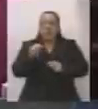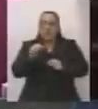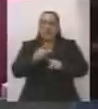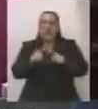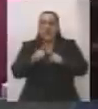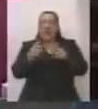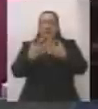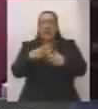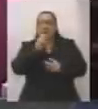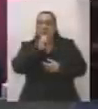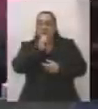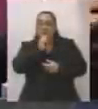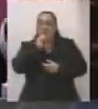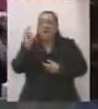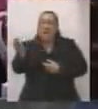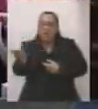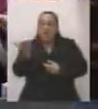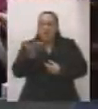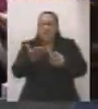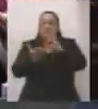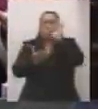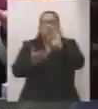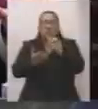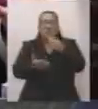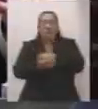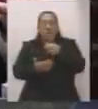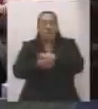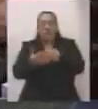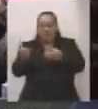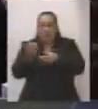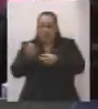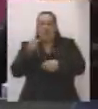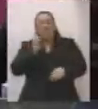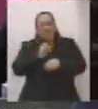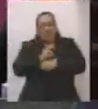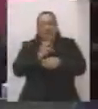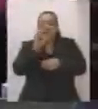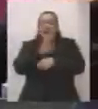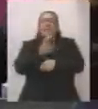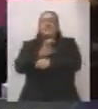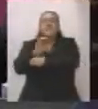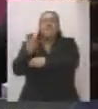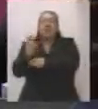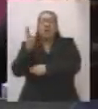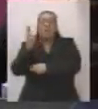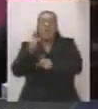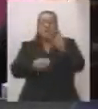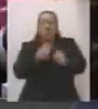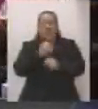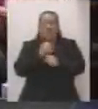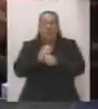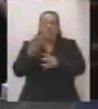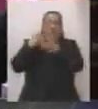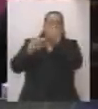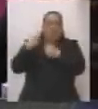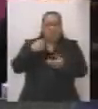empresas privadas reciben los incentivos adecuados para capacitar a sus trabajadores a través, por